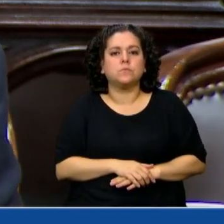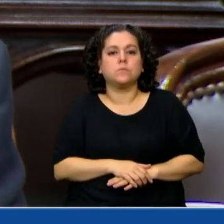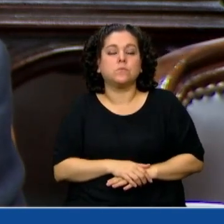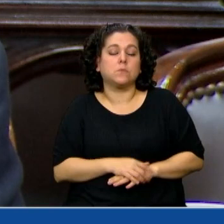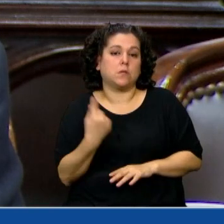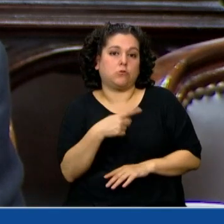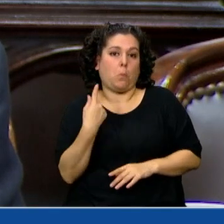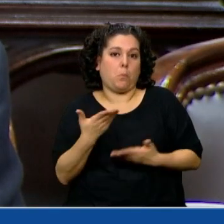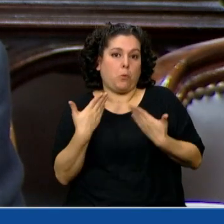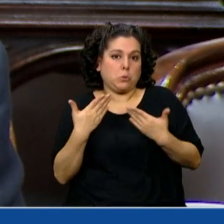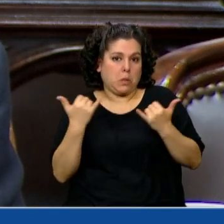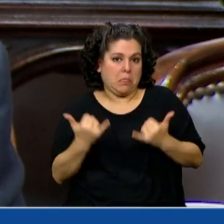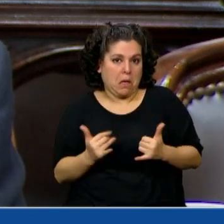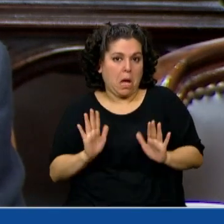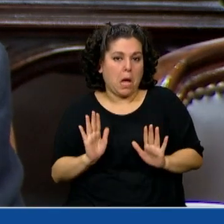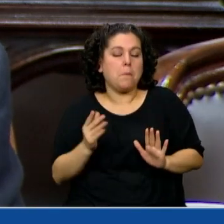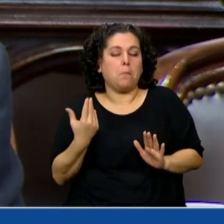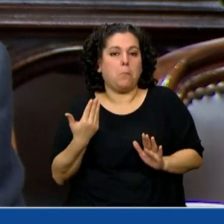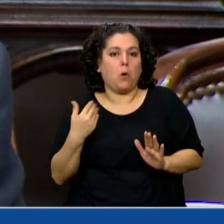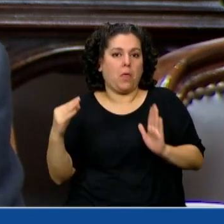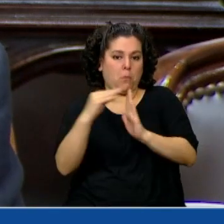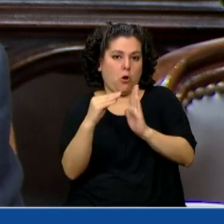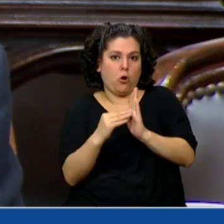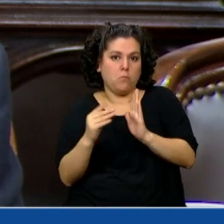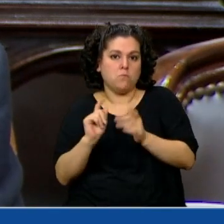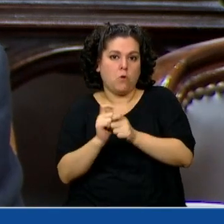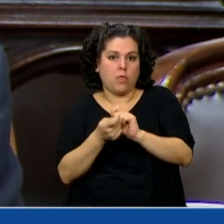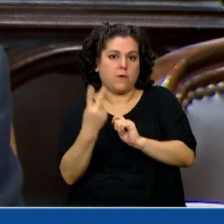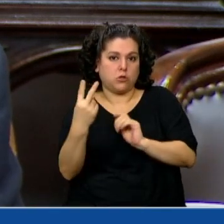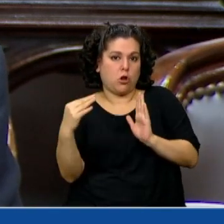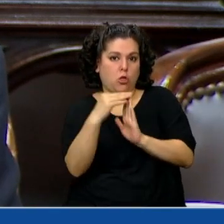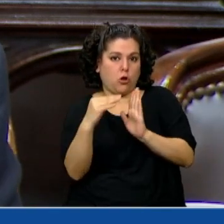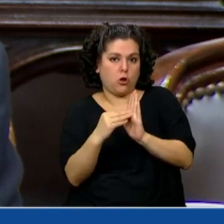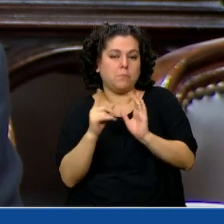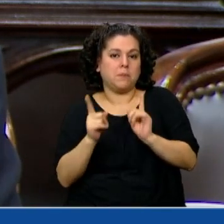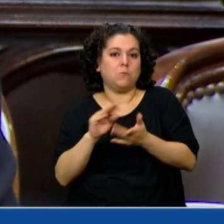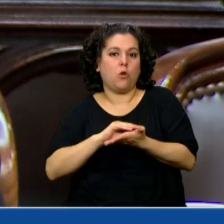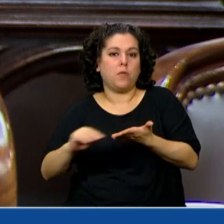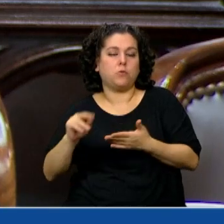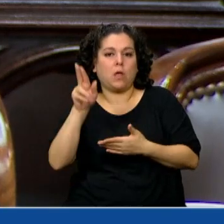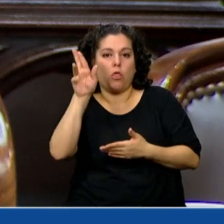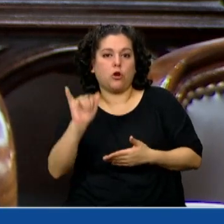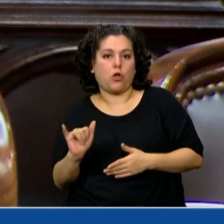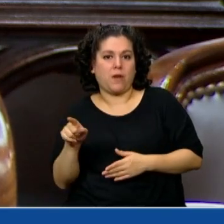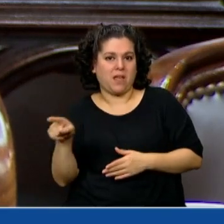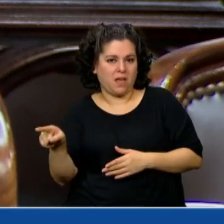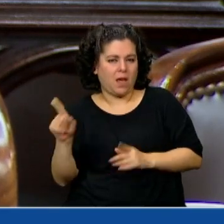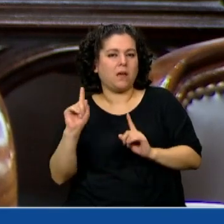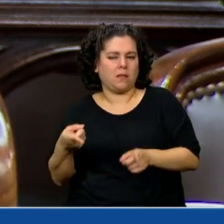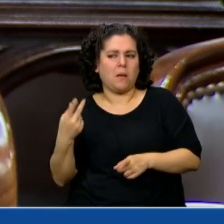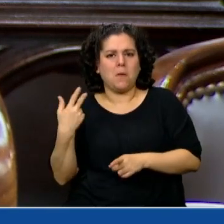si tenemos la posibilidad de contemplar estas dos modificaciones que el diputado Rodríguez, que también